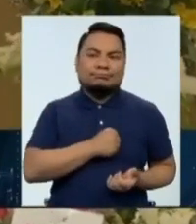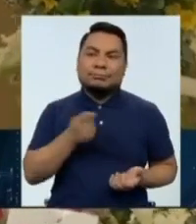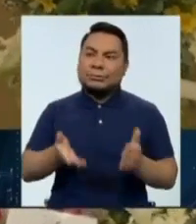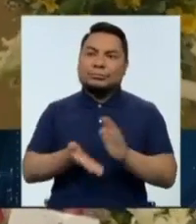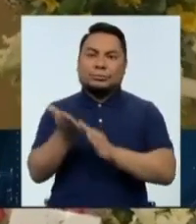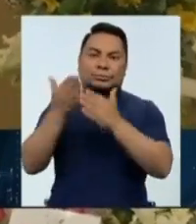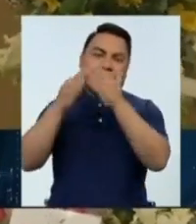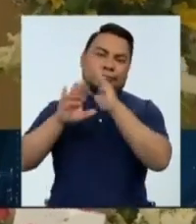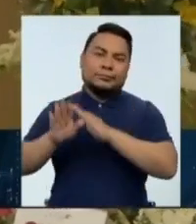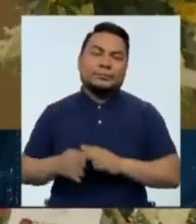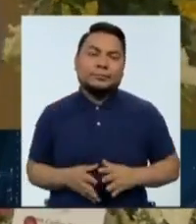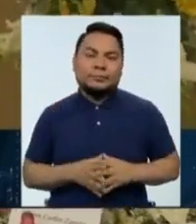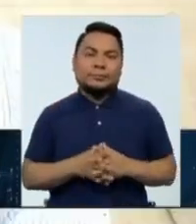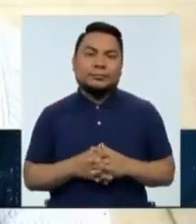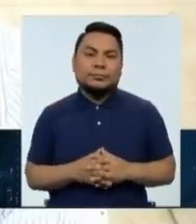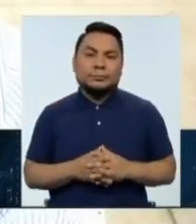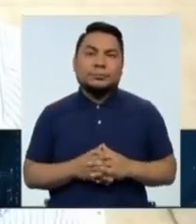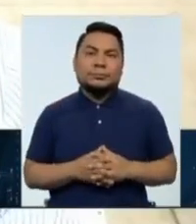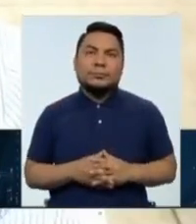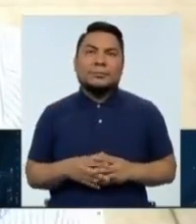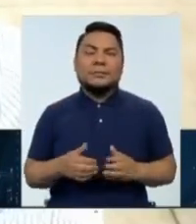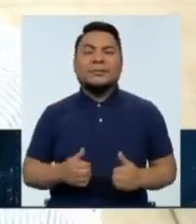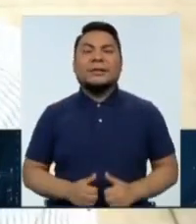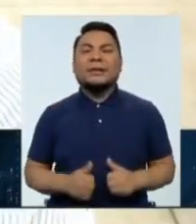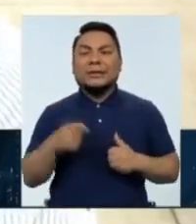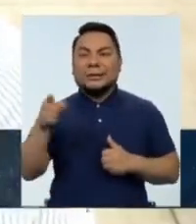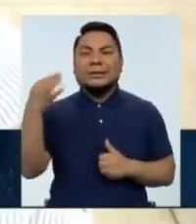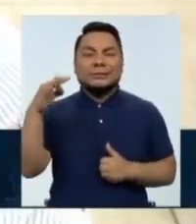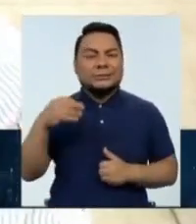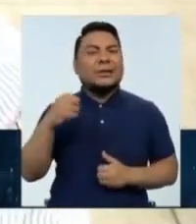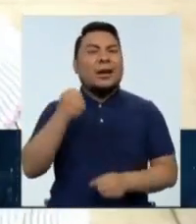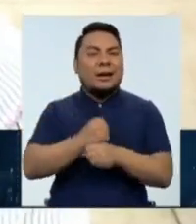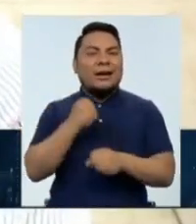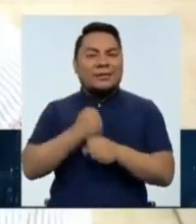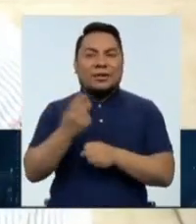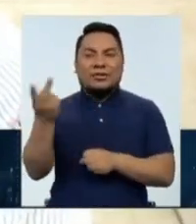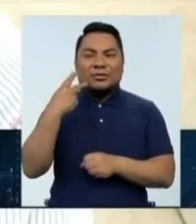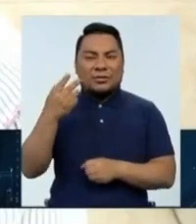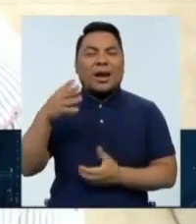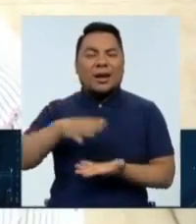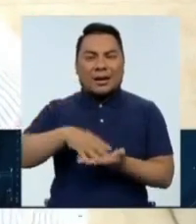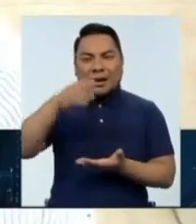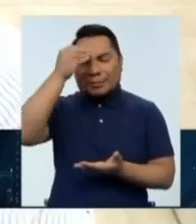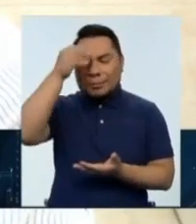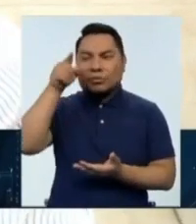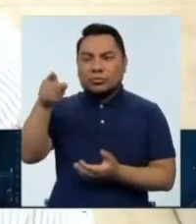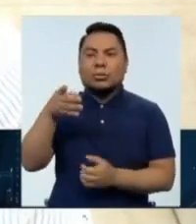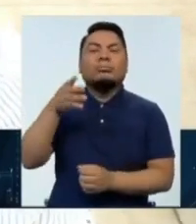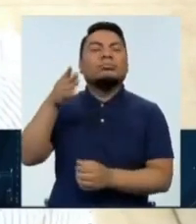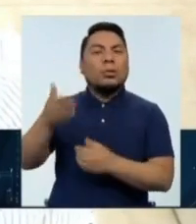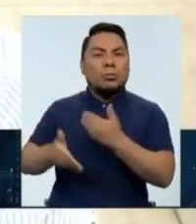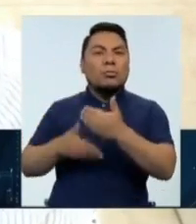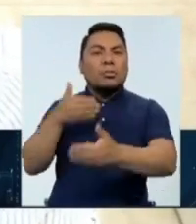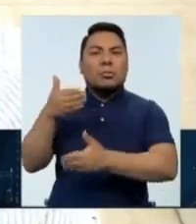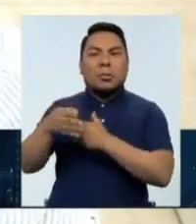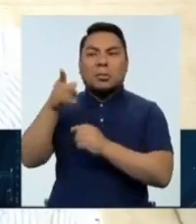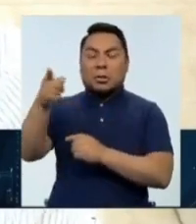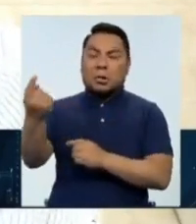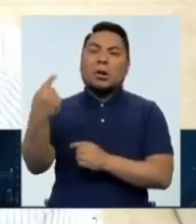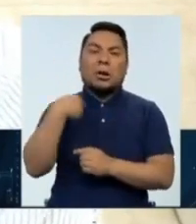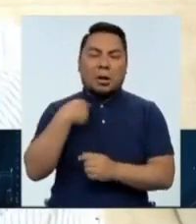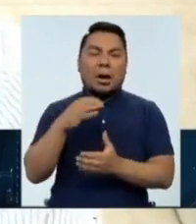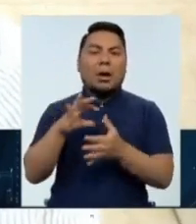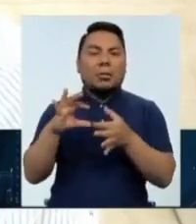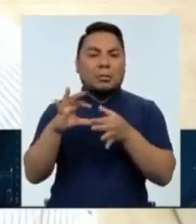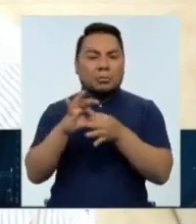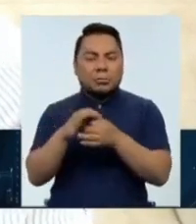jamás. Nuestra vida juntos, profesionalmente hablando, aprendí a conocerlo, aprendió a conocerme.